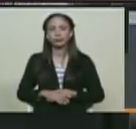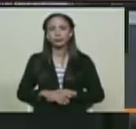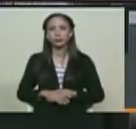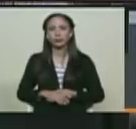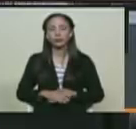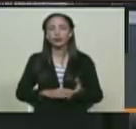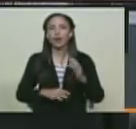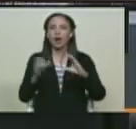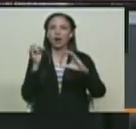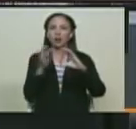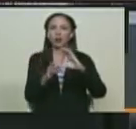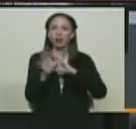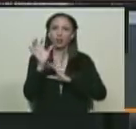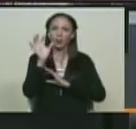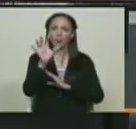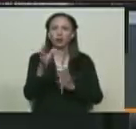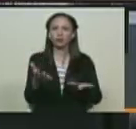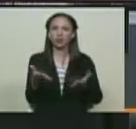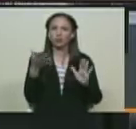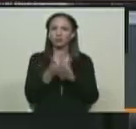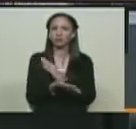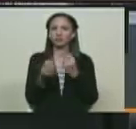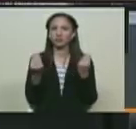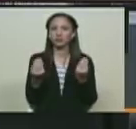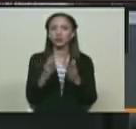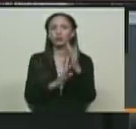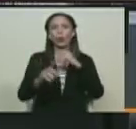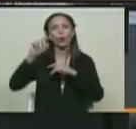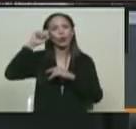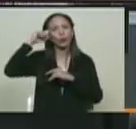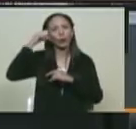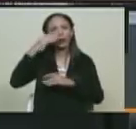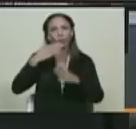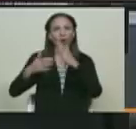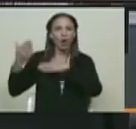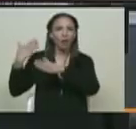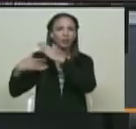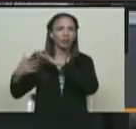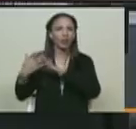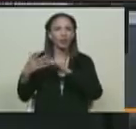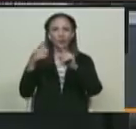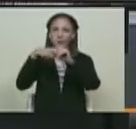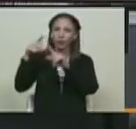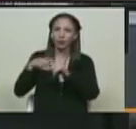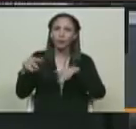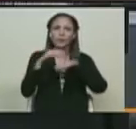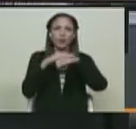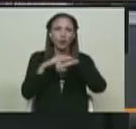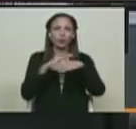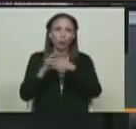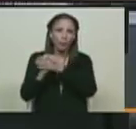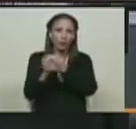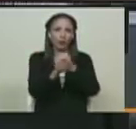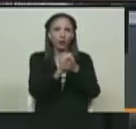Carné de la patria. Yo recuerdo Aristóbulo, Aloa, Iris, Carolina, compañeros,